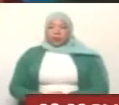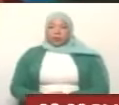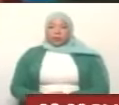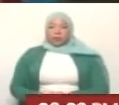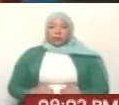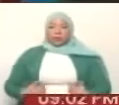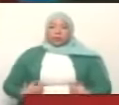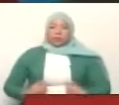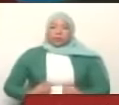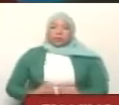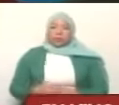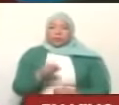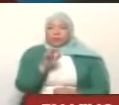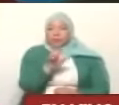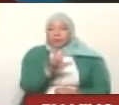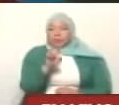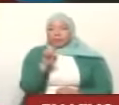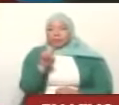32 añitos,